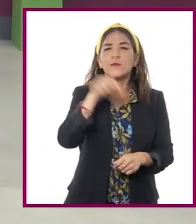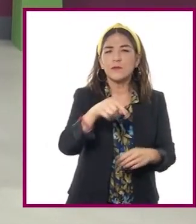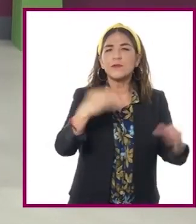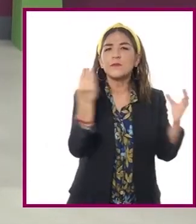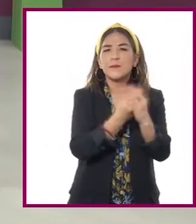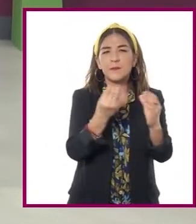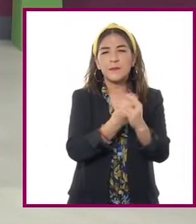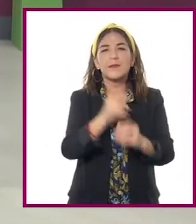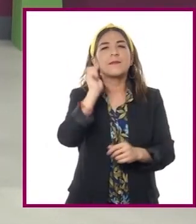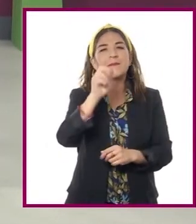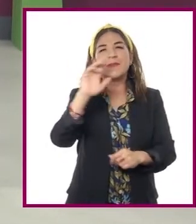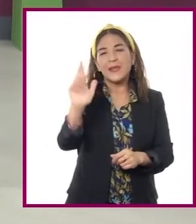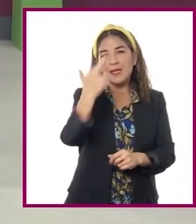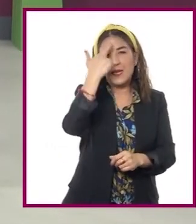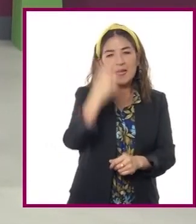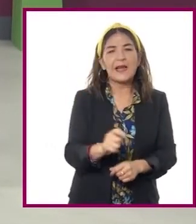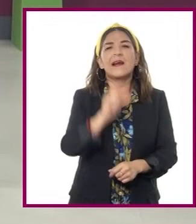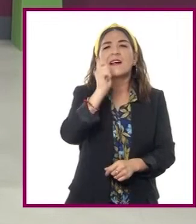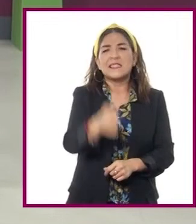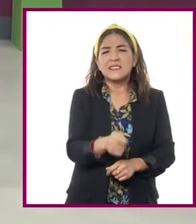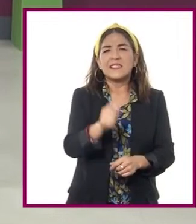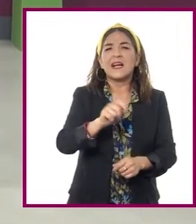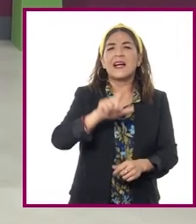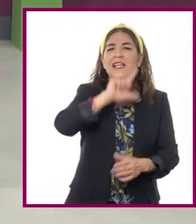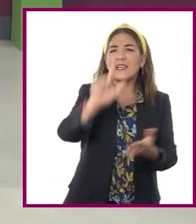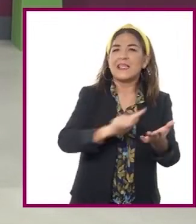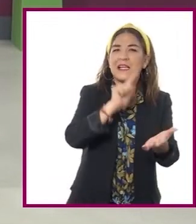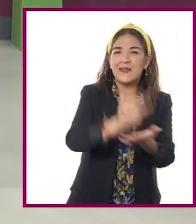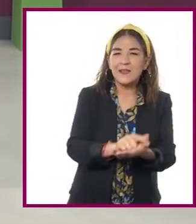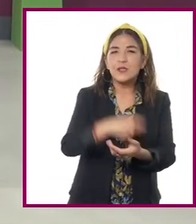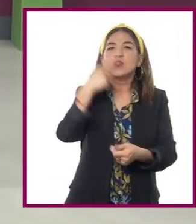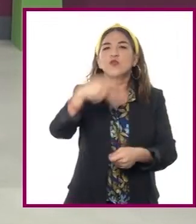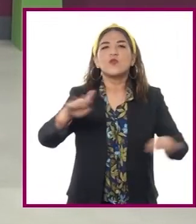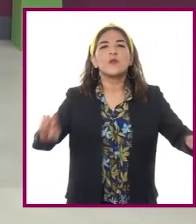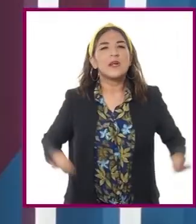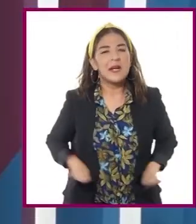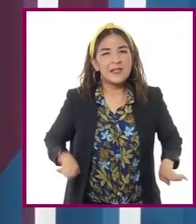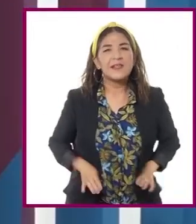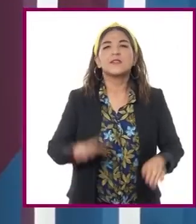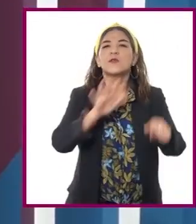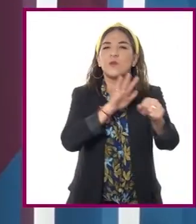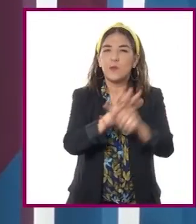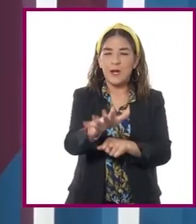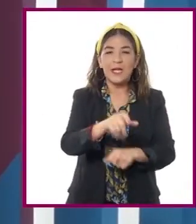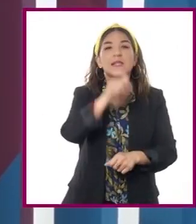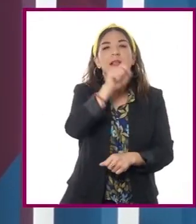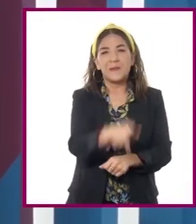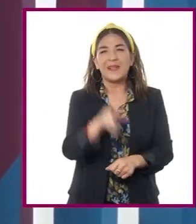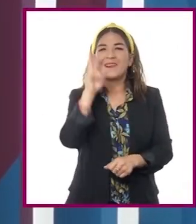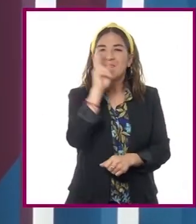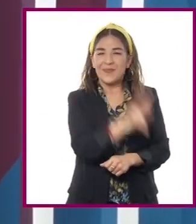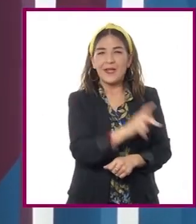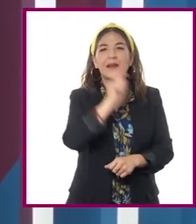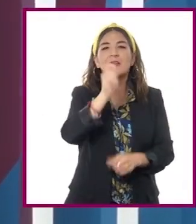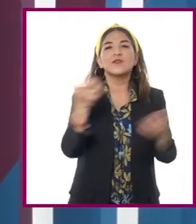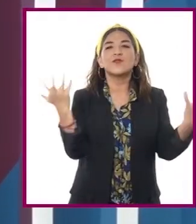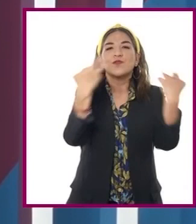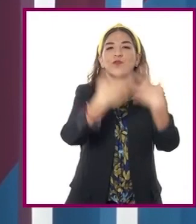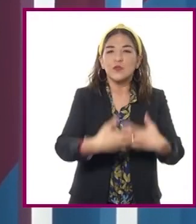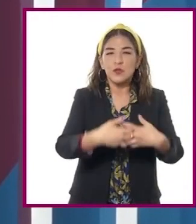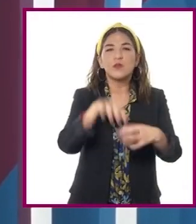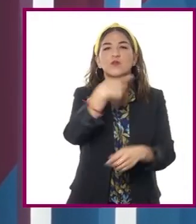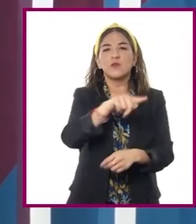sesión pudimos recordar qué es una ley y cuáles son sus características. También vimos la función que tiene el